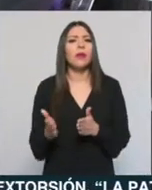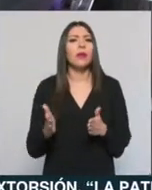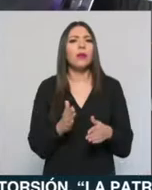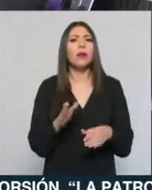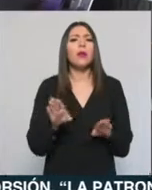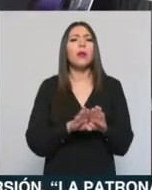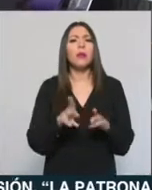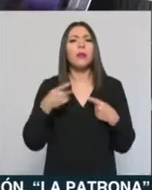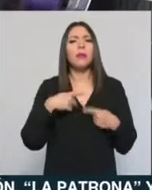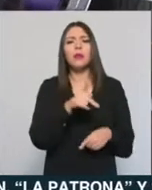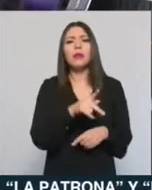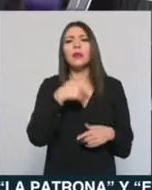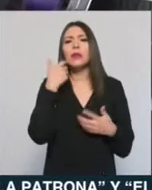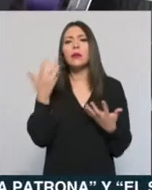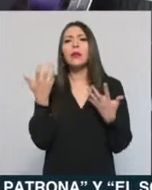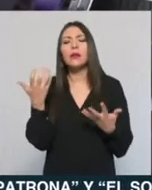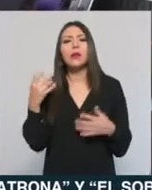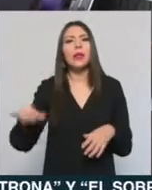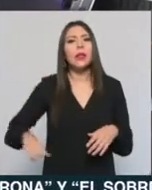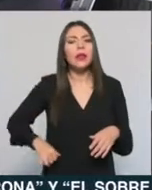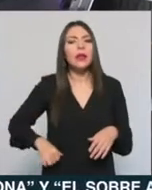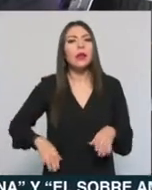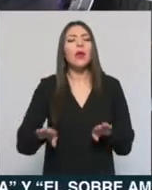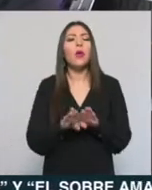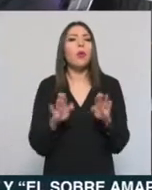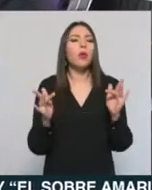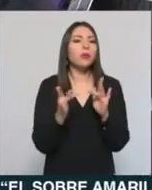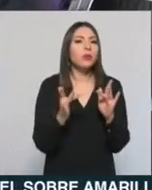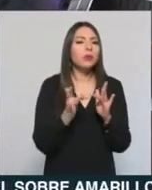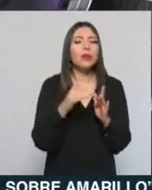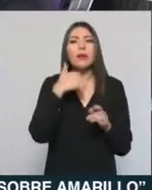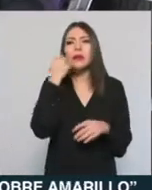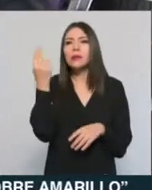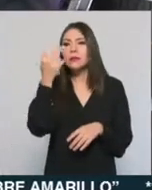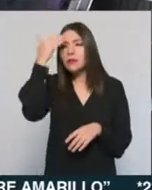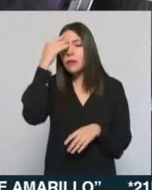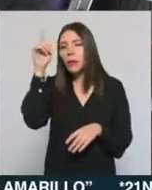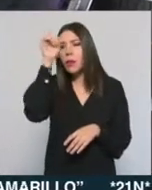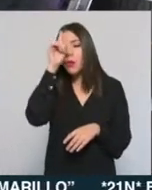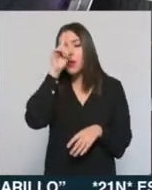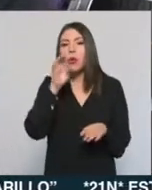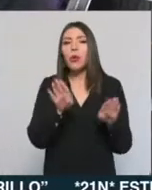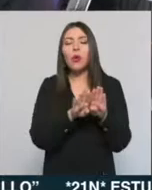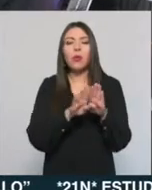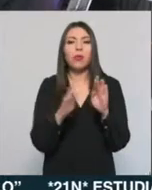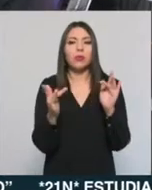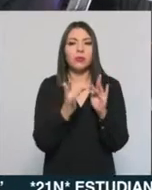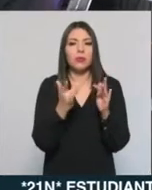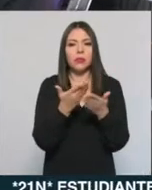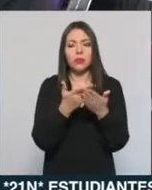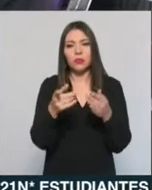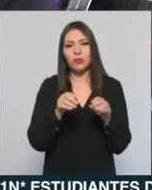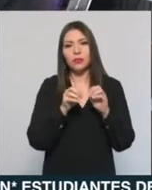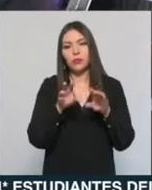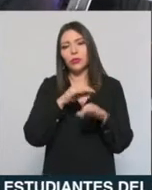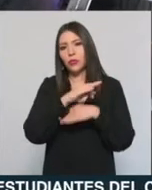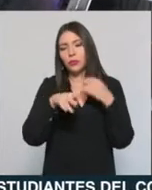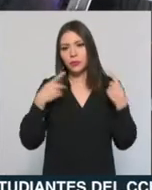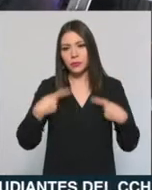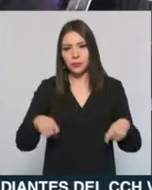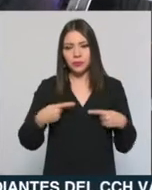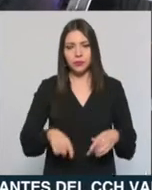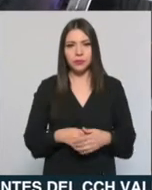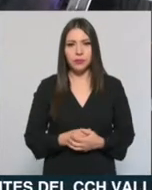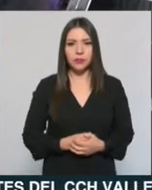esté interesada, que quiera acercarse a ti, que quiera recibir todos estos consejos que, bueno, pues tú bien les compartes aquí a todos tus clientes.